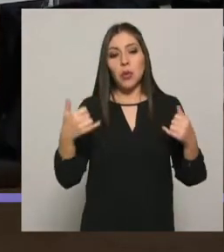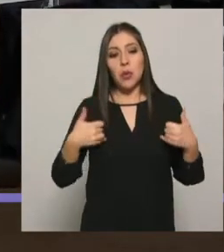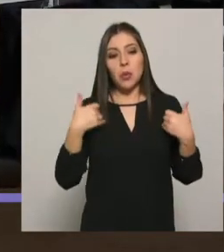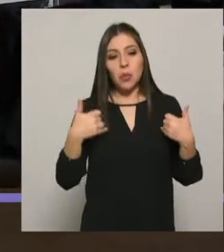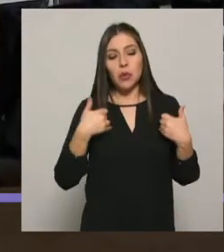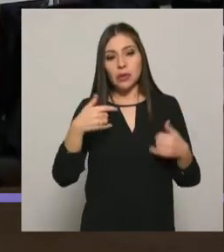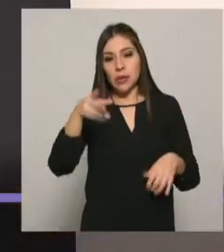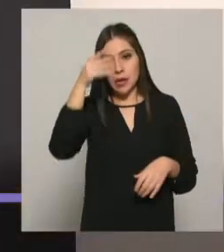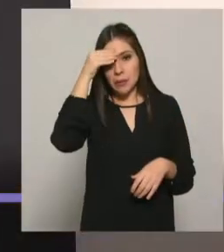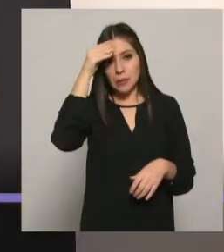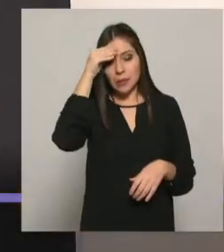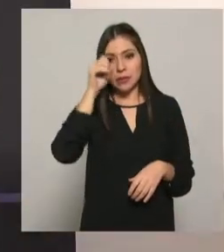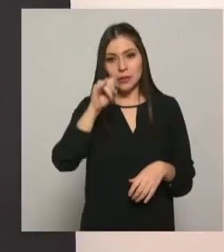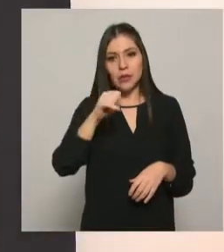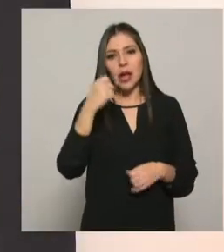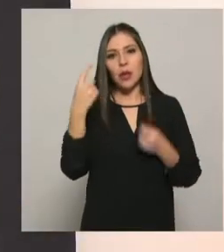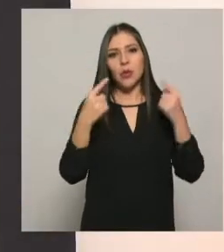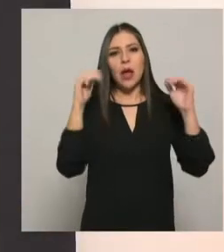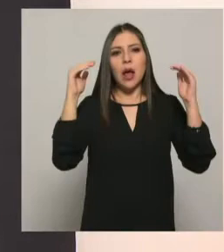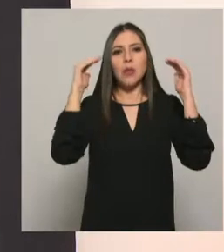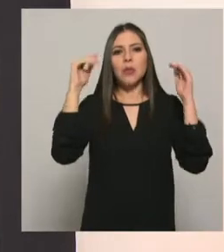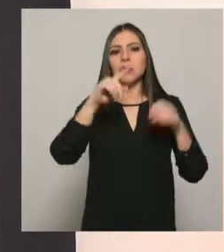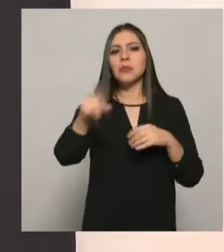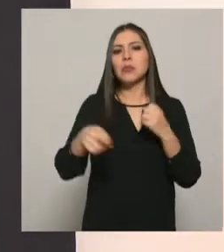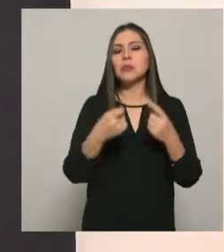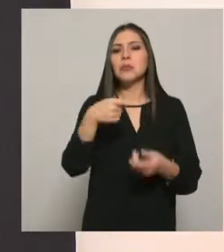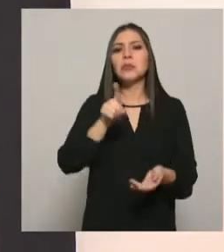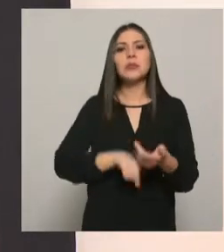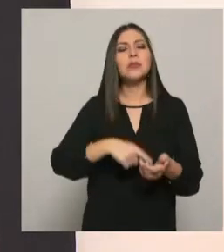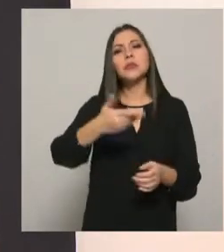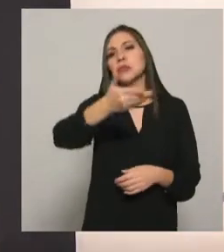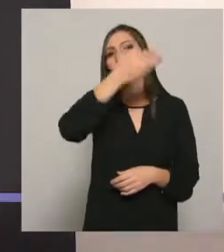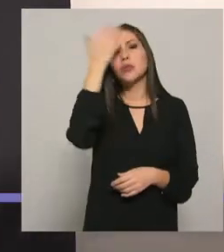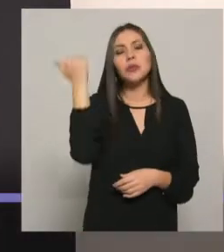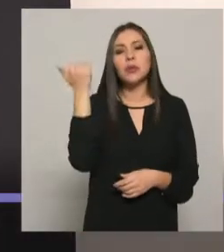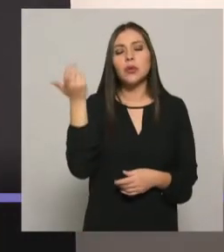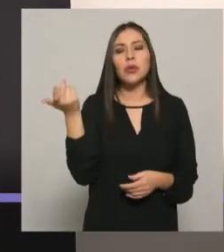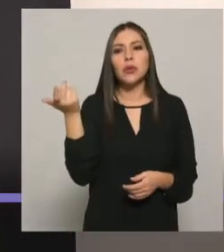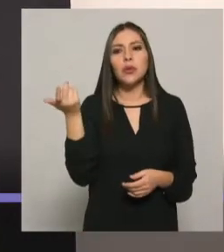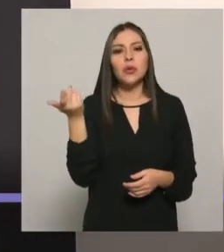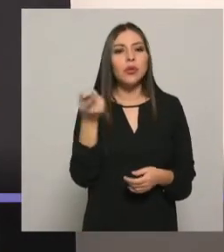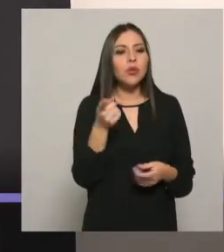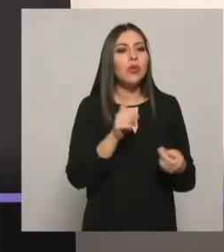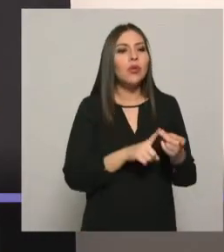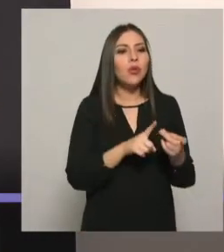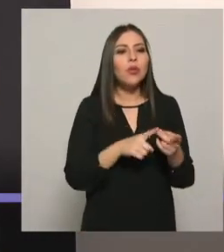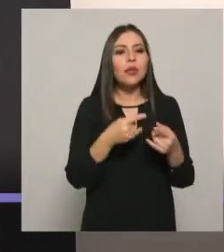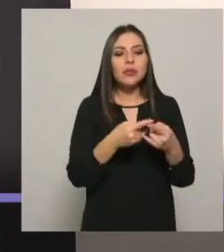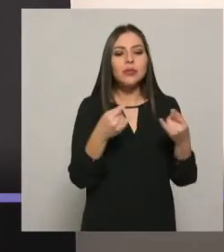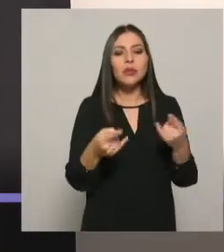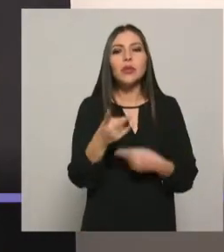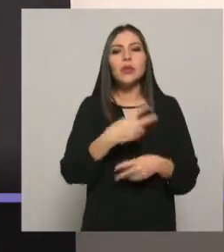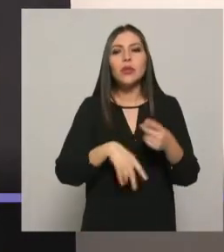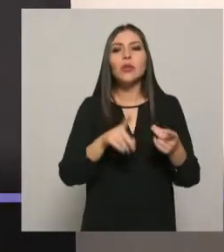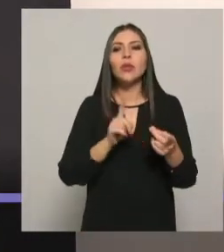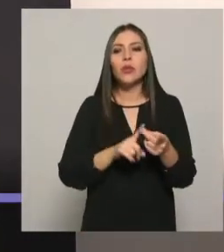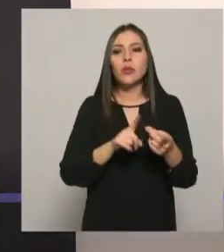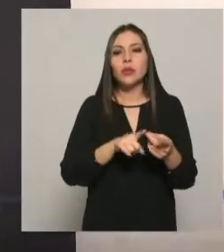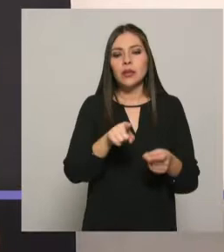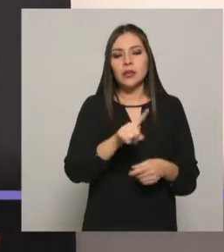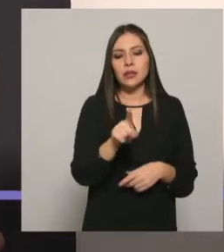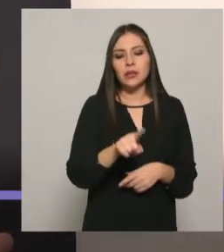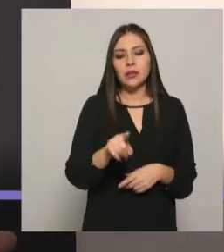están aprendiendo, pero también hay adultos que no sabían de dónde venía toda esta historia de nuestra